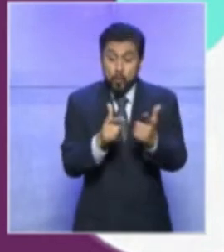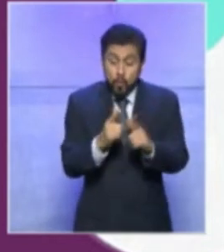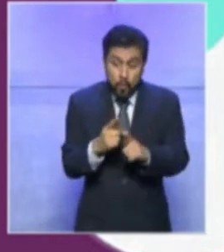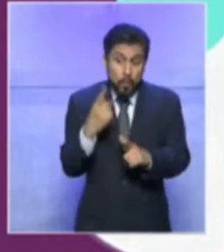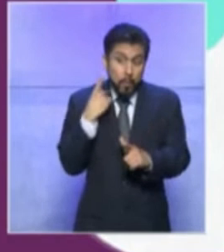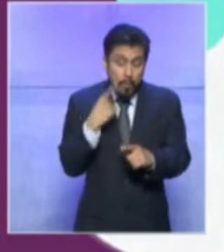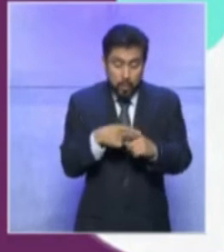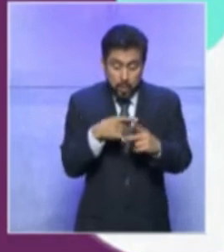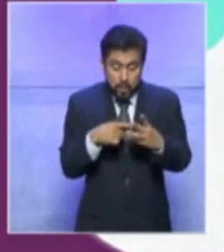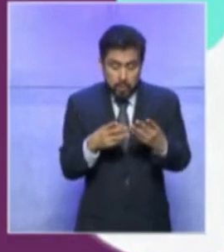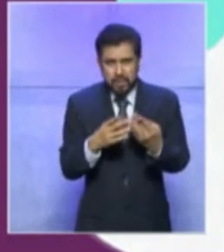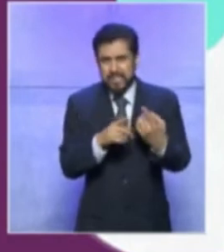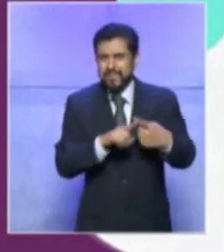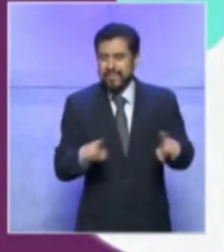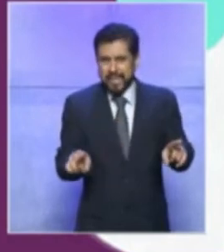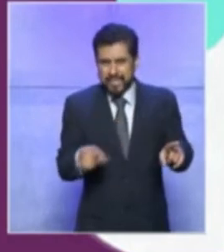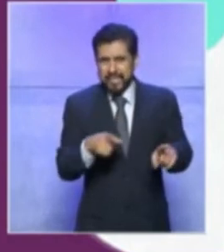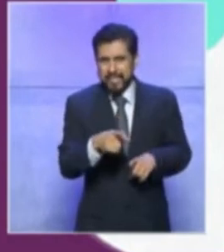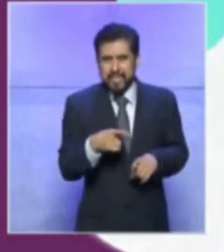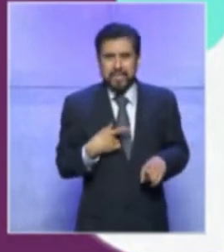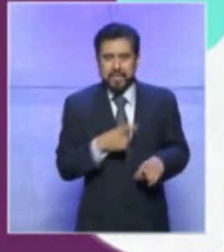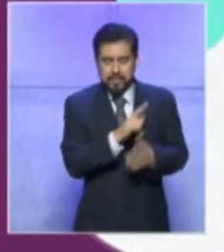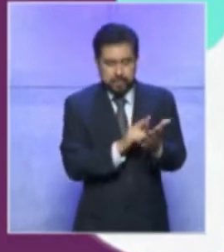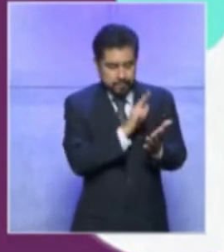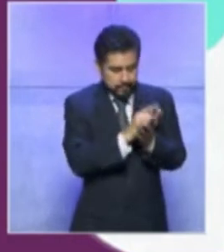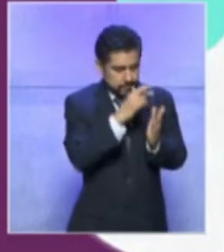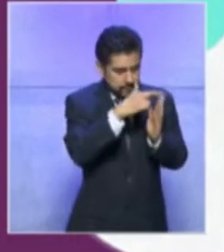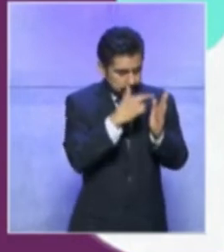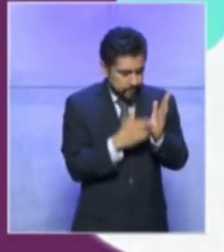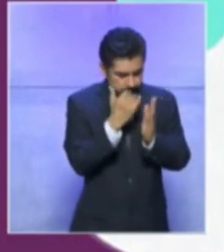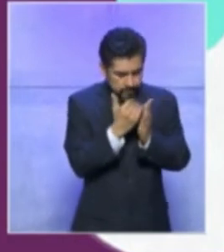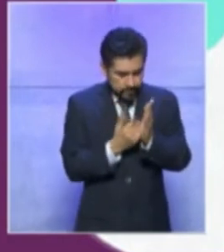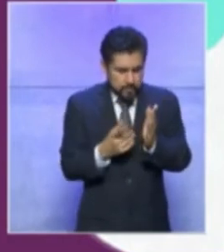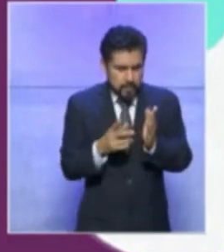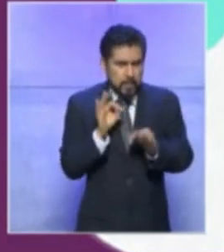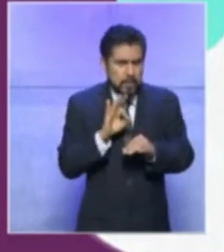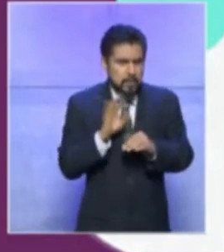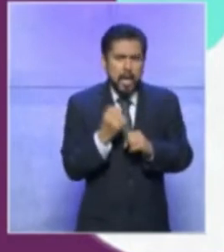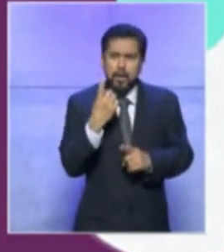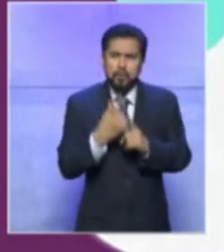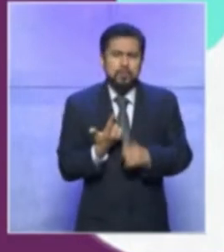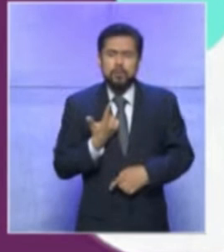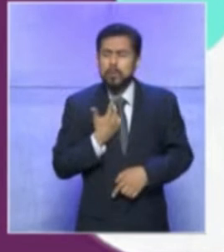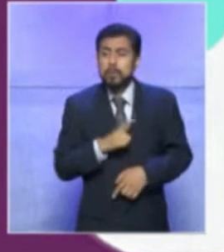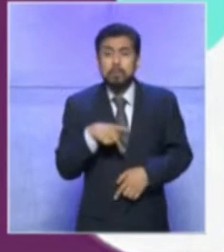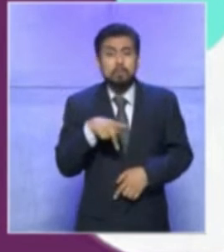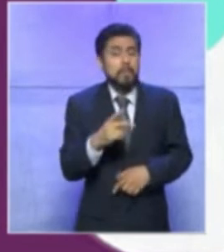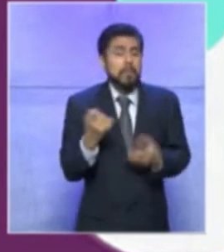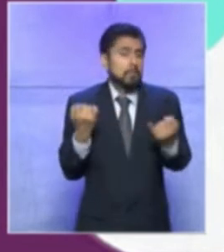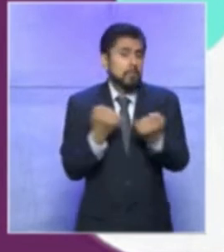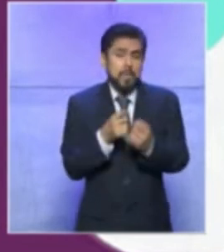los precedentes. La interpretación de las normas vigentes podrá o no gustarnos, pero así se ha entendido de